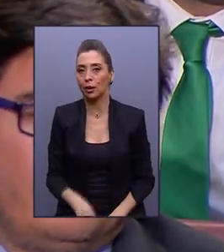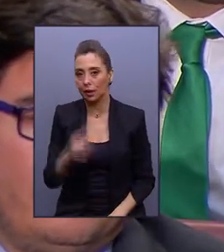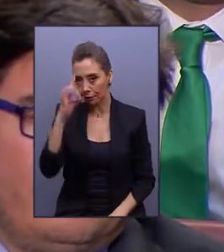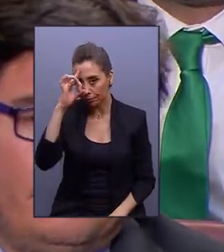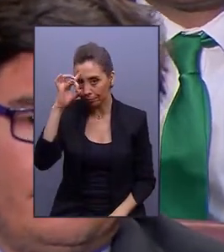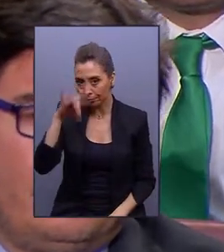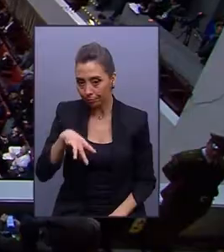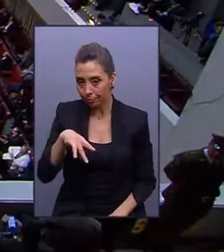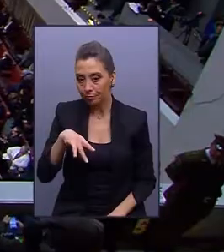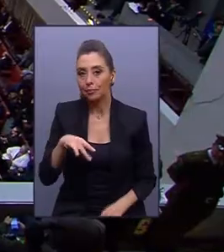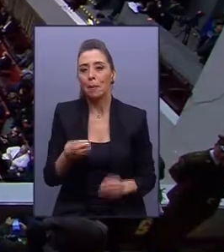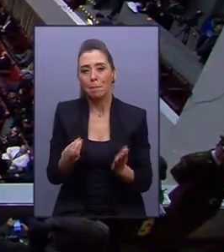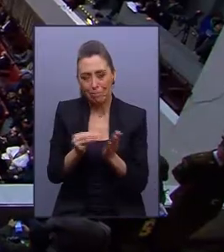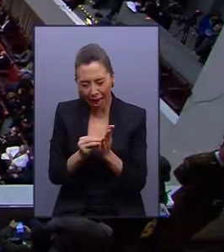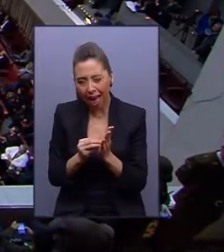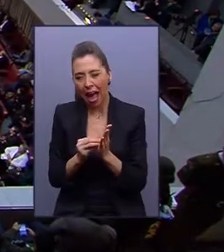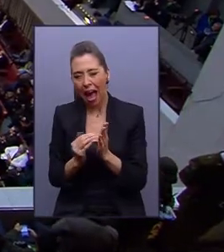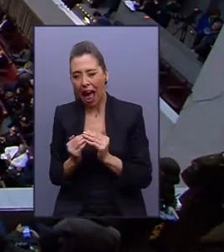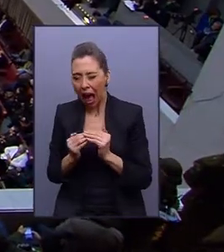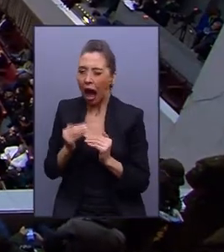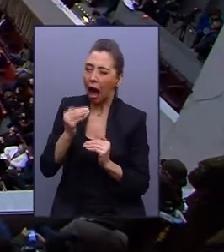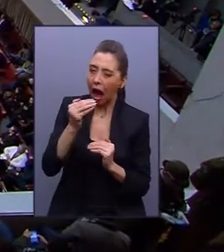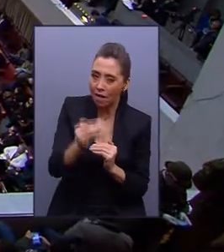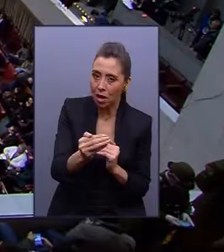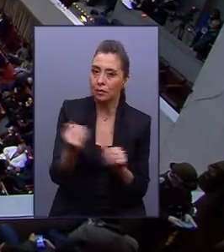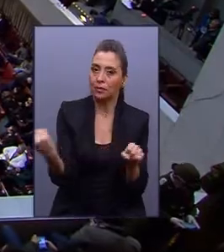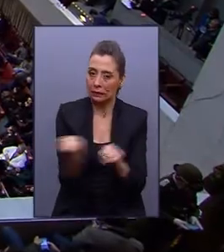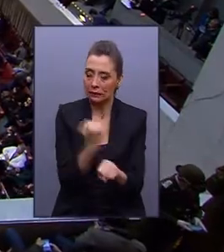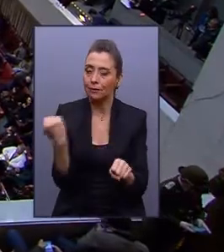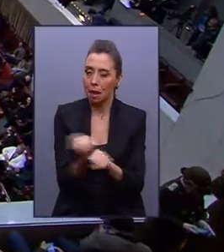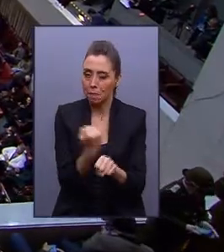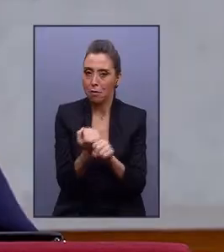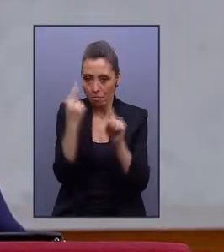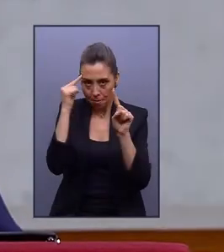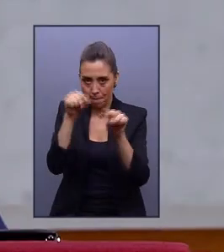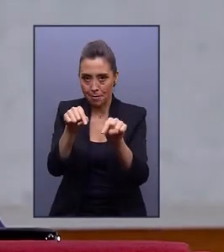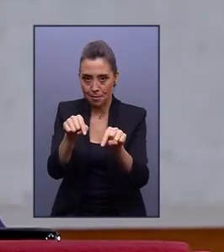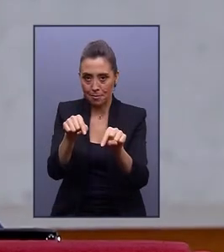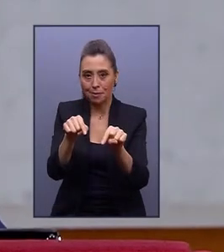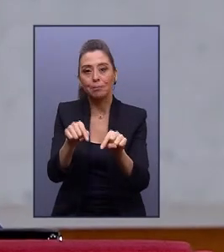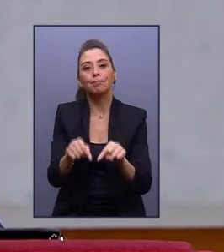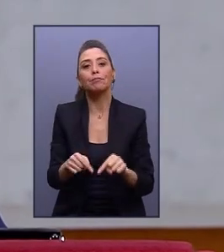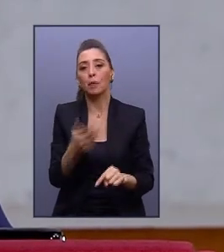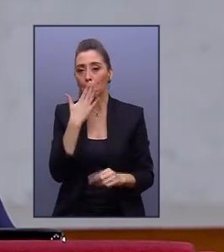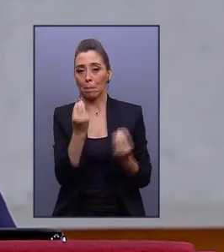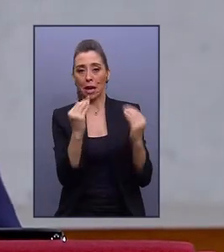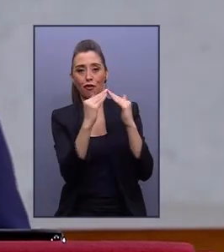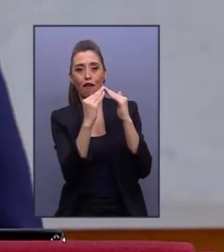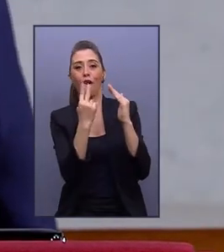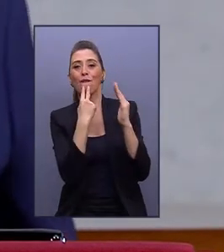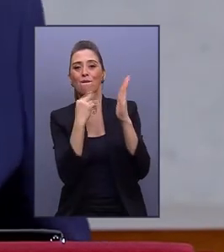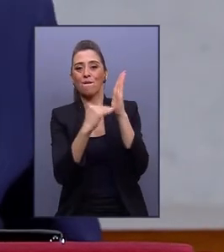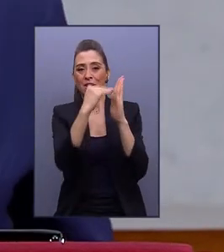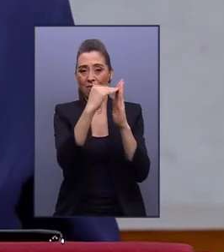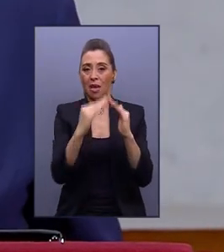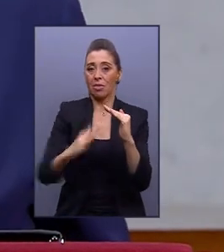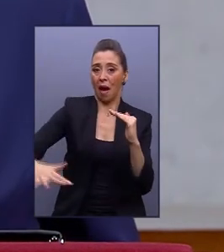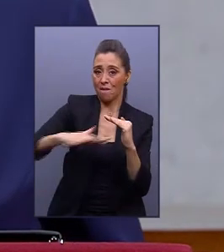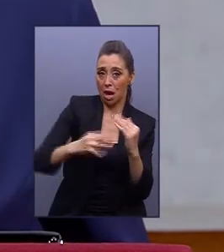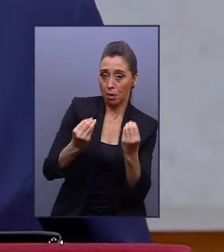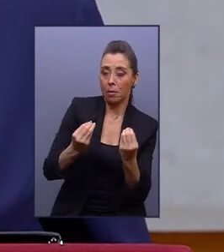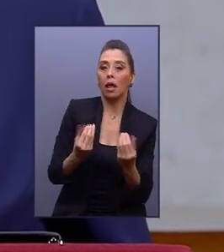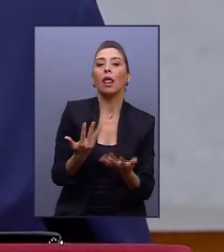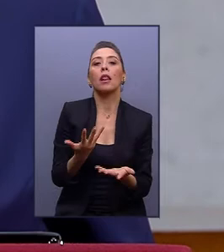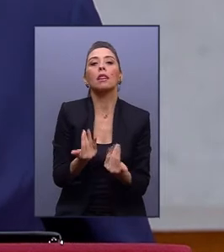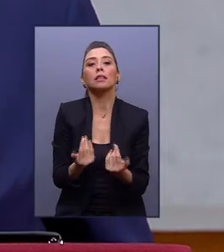sabemos que hay que avanzar mucho más y seguiremos trabajando en ello. Pero además de mejores viviendas y barrios, se necesitan más y mejores